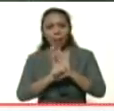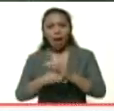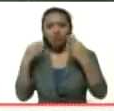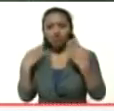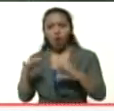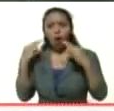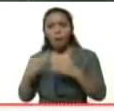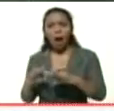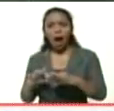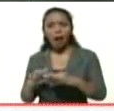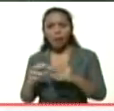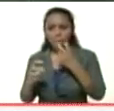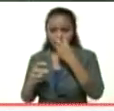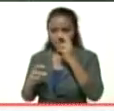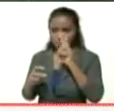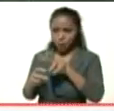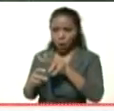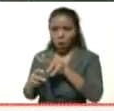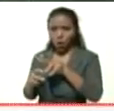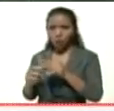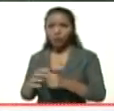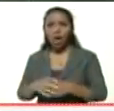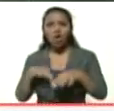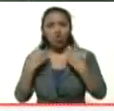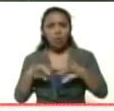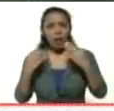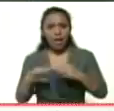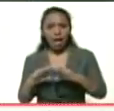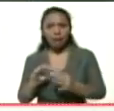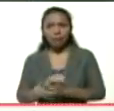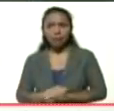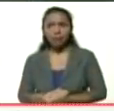normalidad vigilada, de normalidad